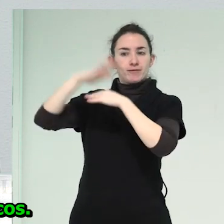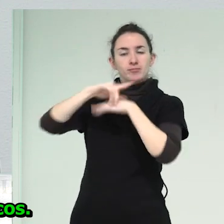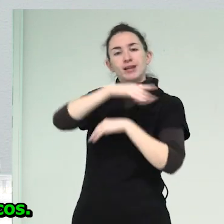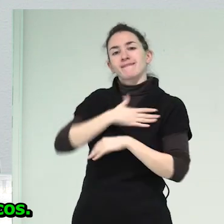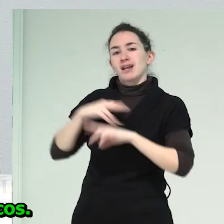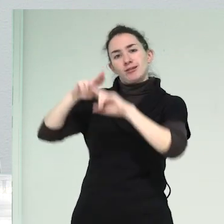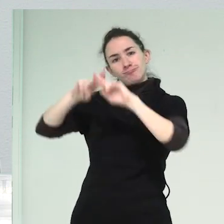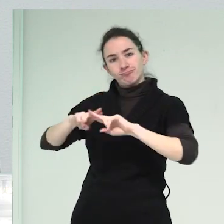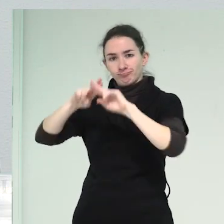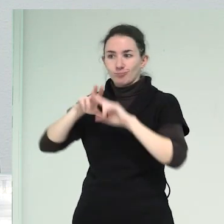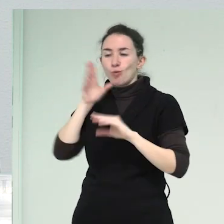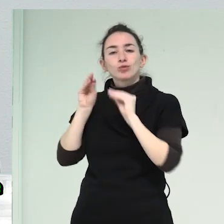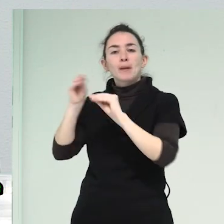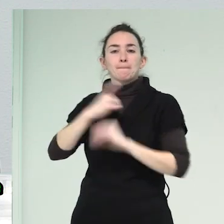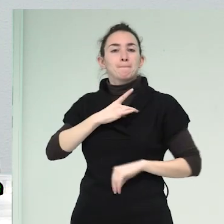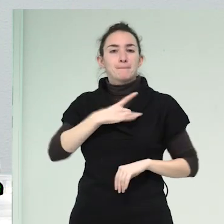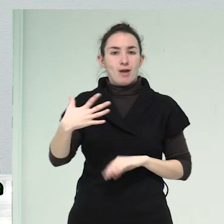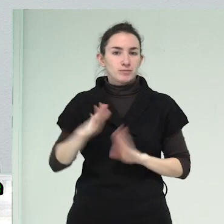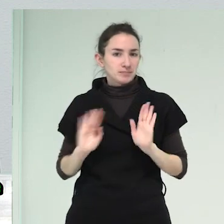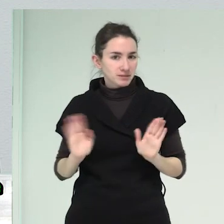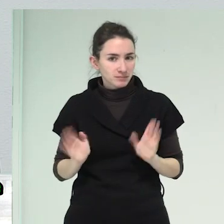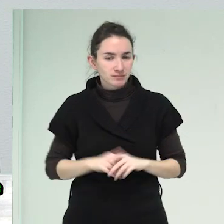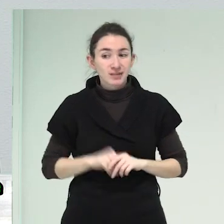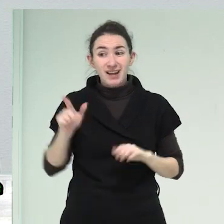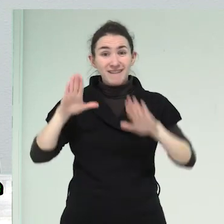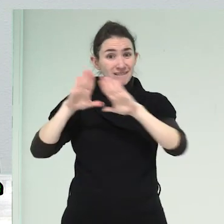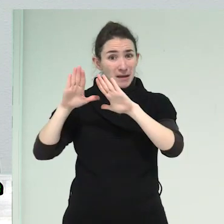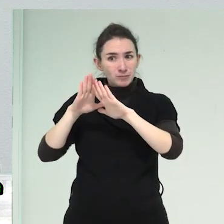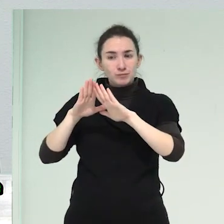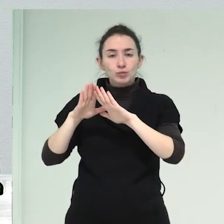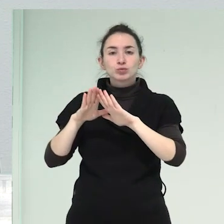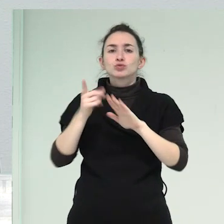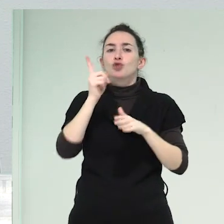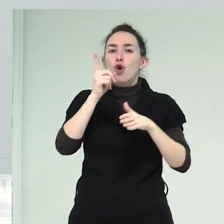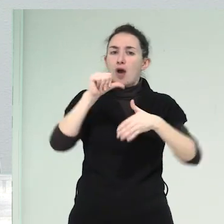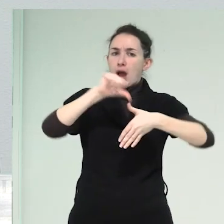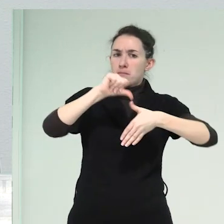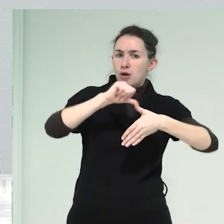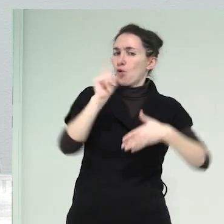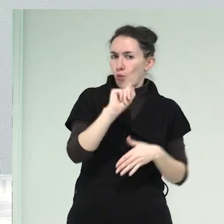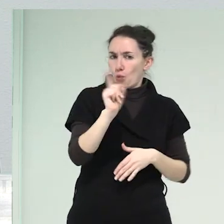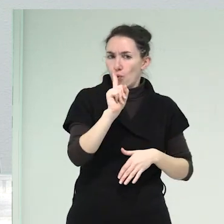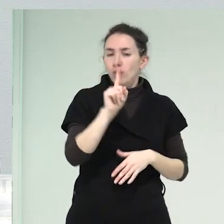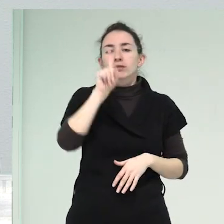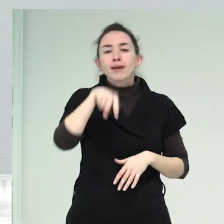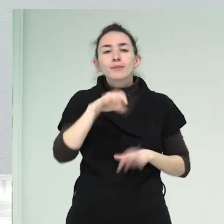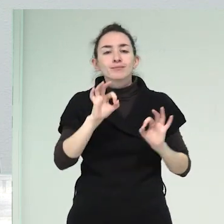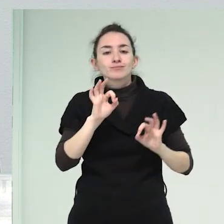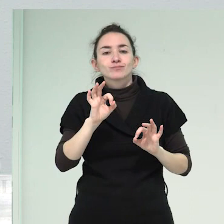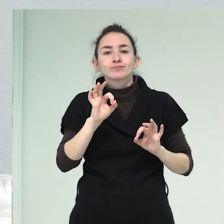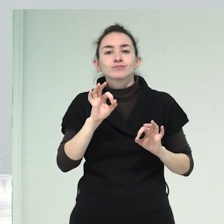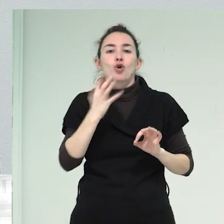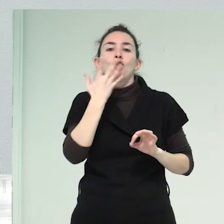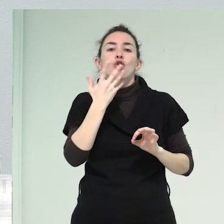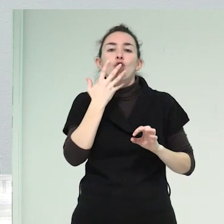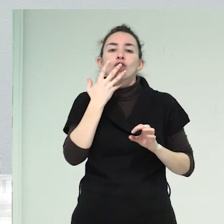de los feminismos hegemónicos blancos. Son feminismos que no solamente están en América Latina, están situados en la periferia de los conocimientos,